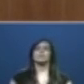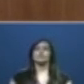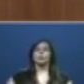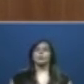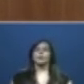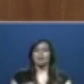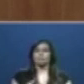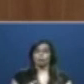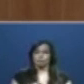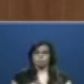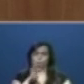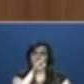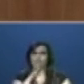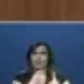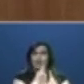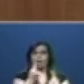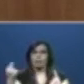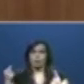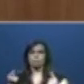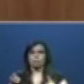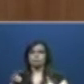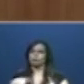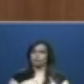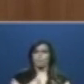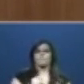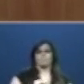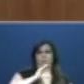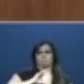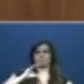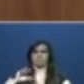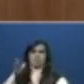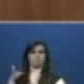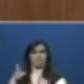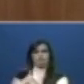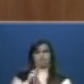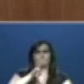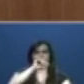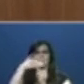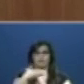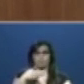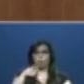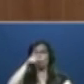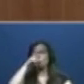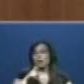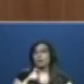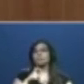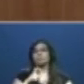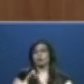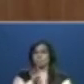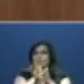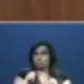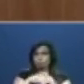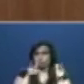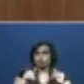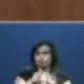media nacional porque dedicamos a los mismos un mayor porcentaje del pib en el último año ha aumentado el peso de los servicios sociales en el gasto